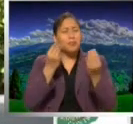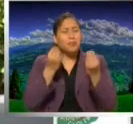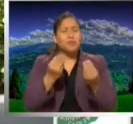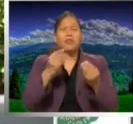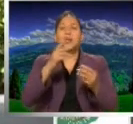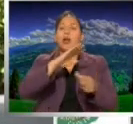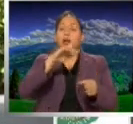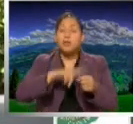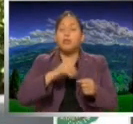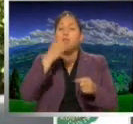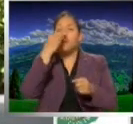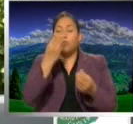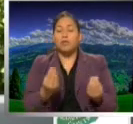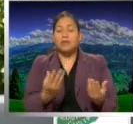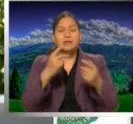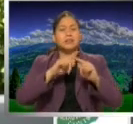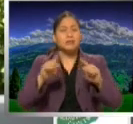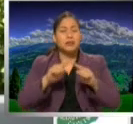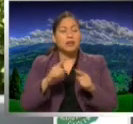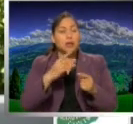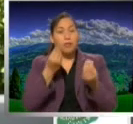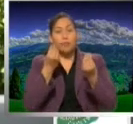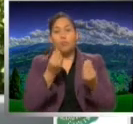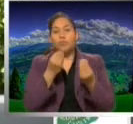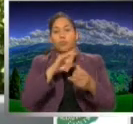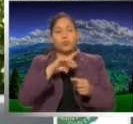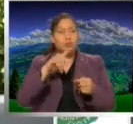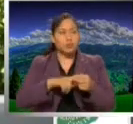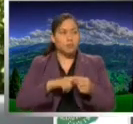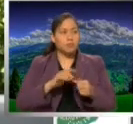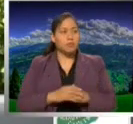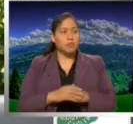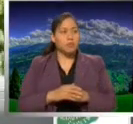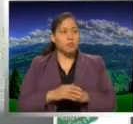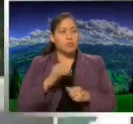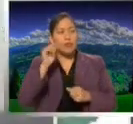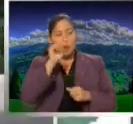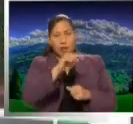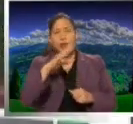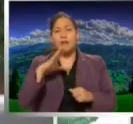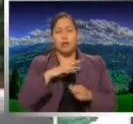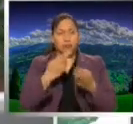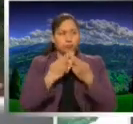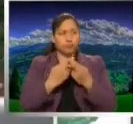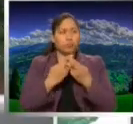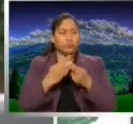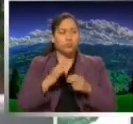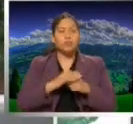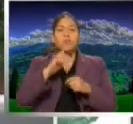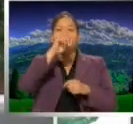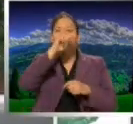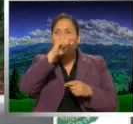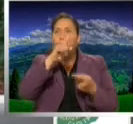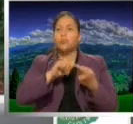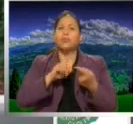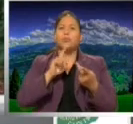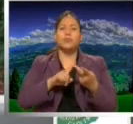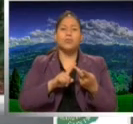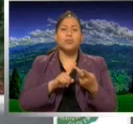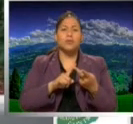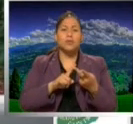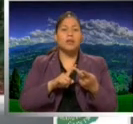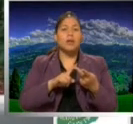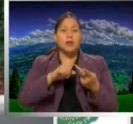fauna fabulosa y muchísimos animales. O sea, fauna ahí tenemos. Sí, por supuesto. ¿De aves? ¿De qué